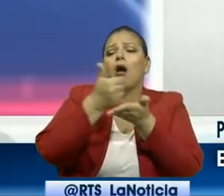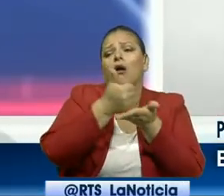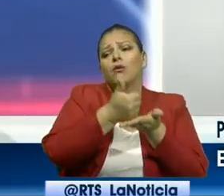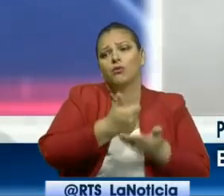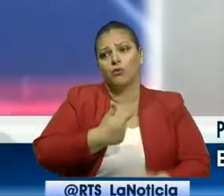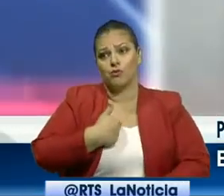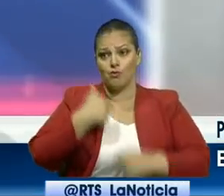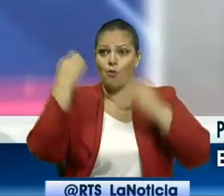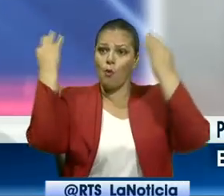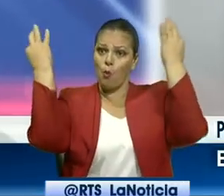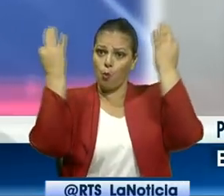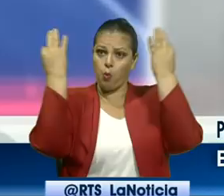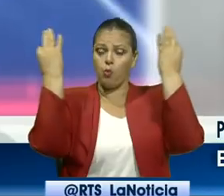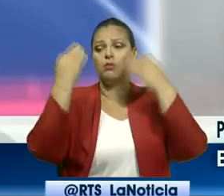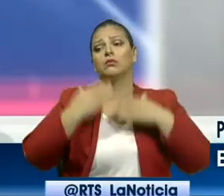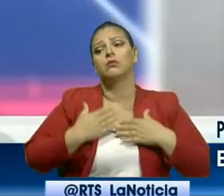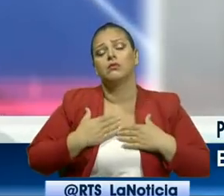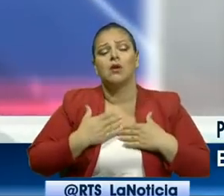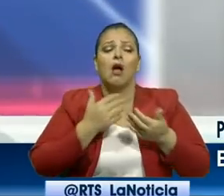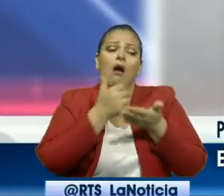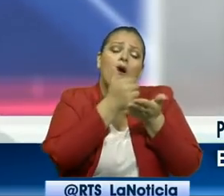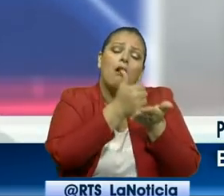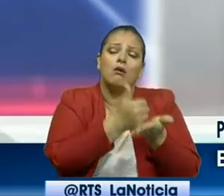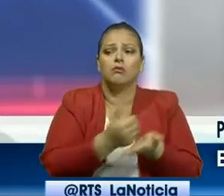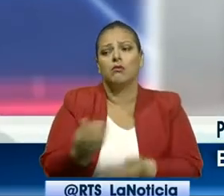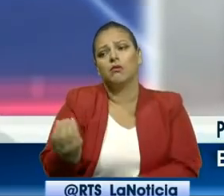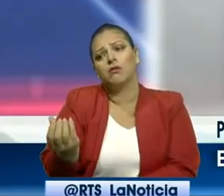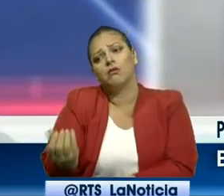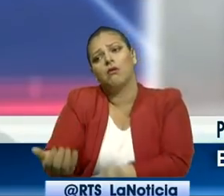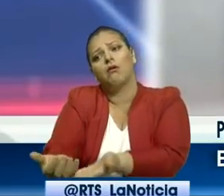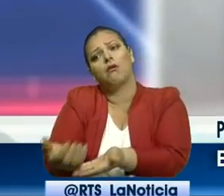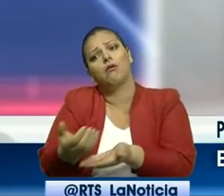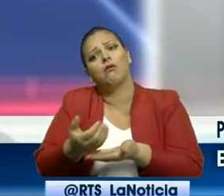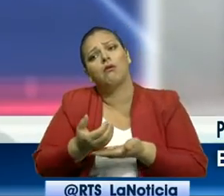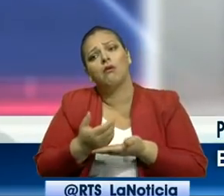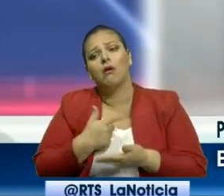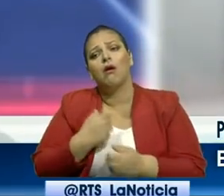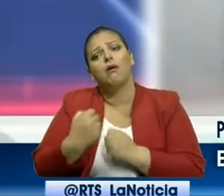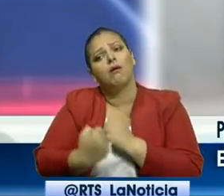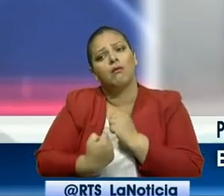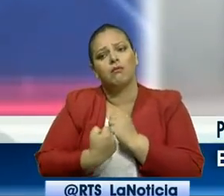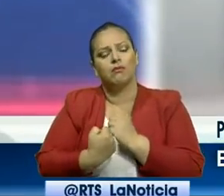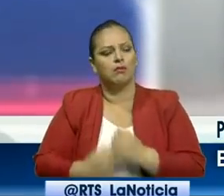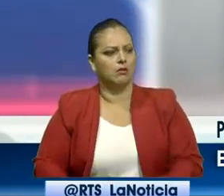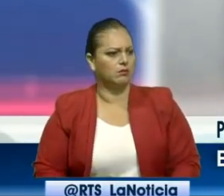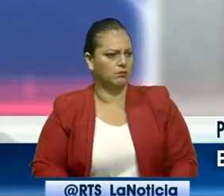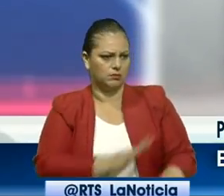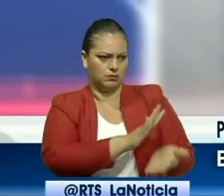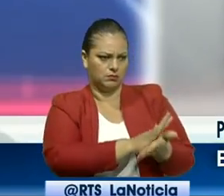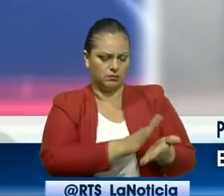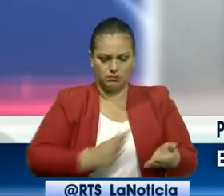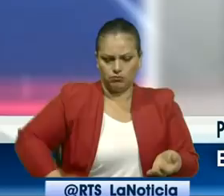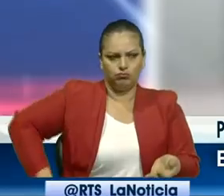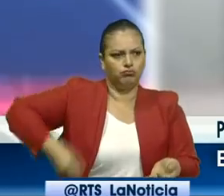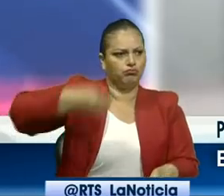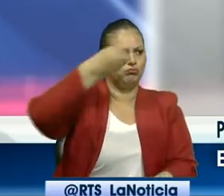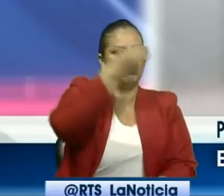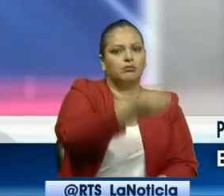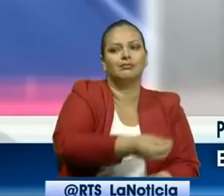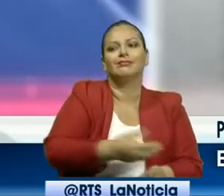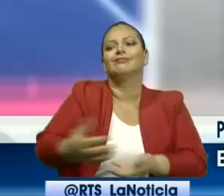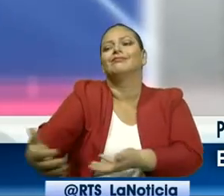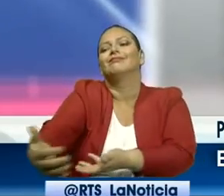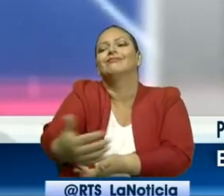señala que Cristian Mauricio N. no consta como sacerdote de dicha jurisdicción eclesiástica, a la vez que exhortó a no dejarse engañar por estas